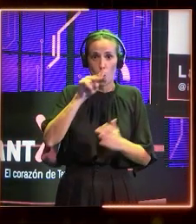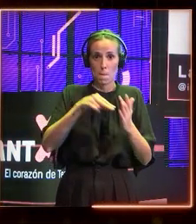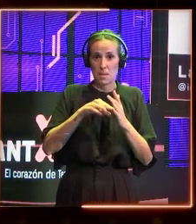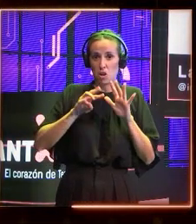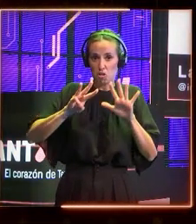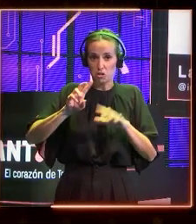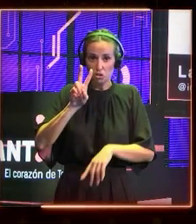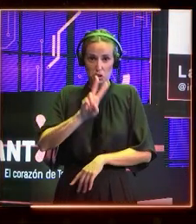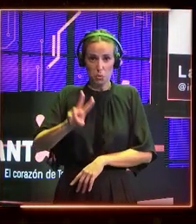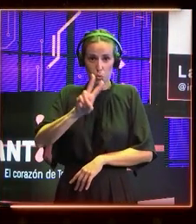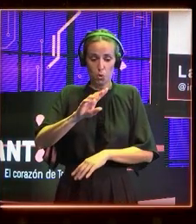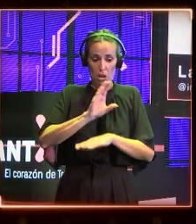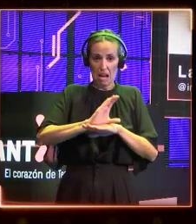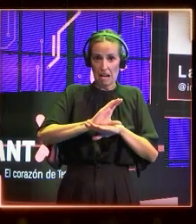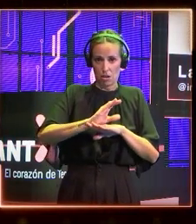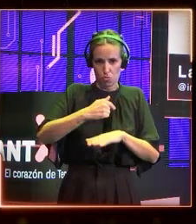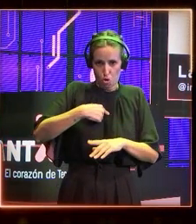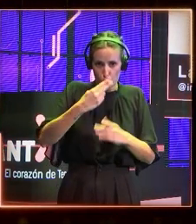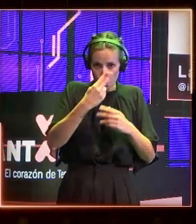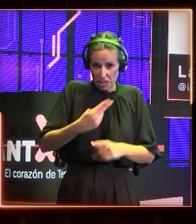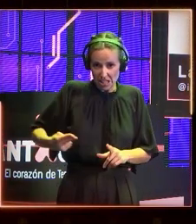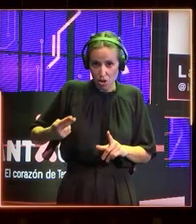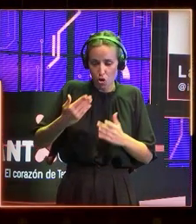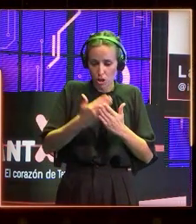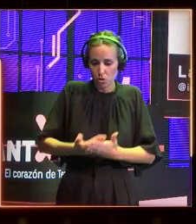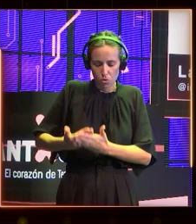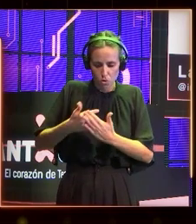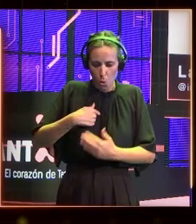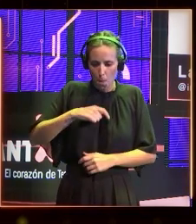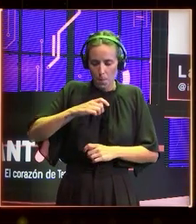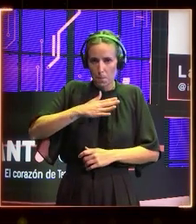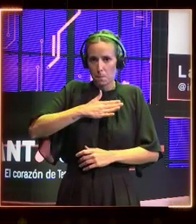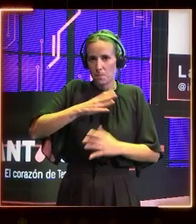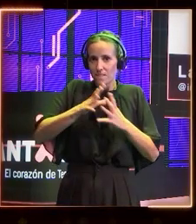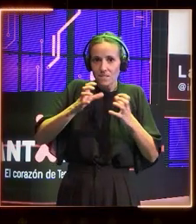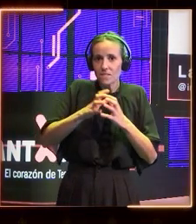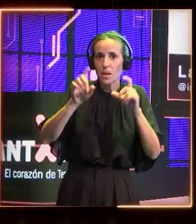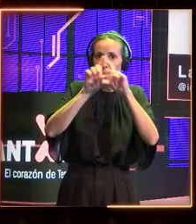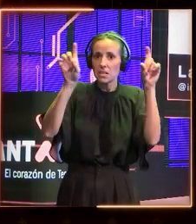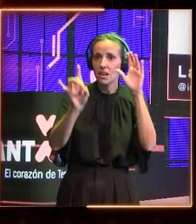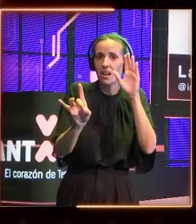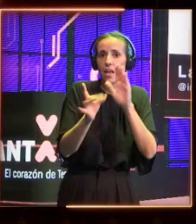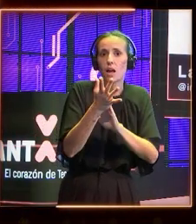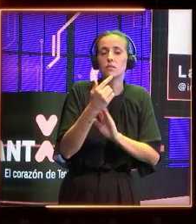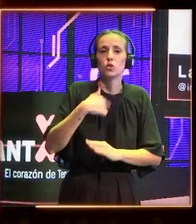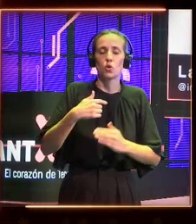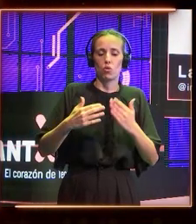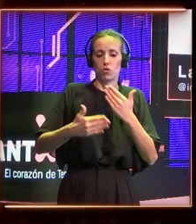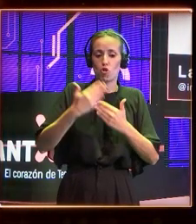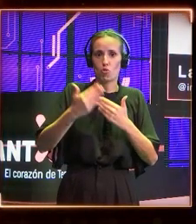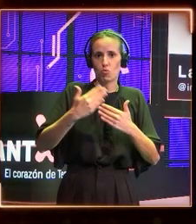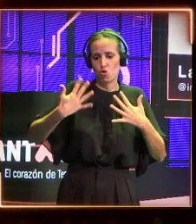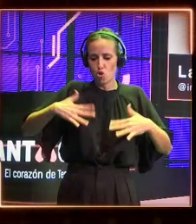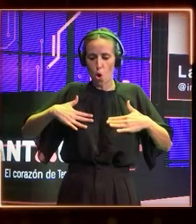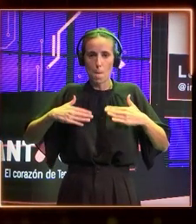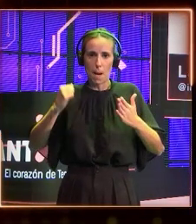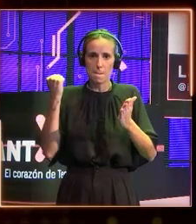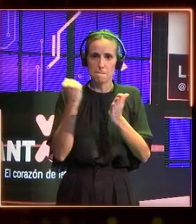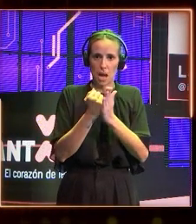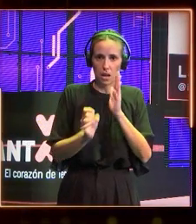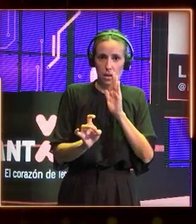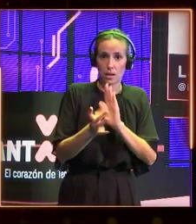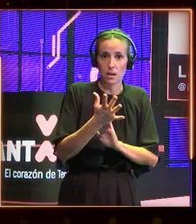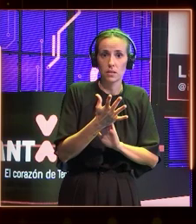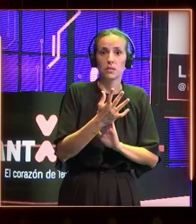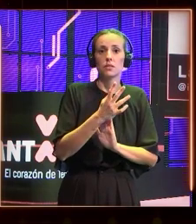estudié diseño y en segundo de carrera era una persona muy emprendedora y creé una marca de ropa 2s años más tarde eh conocí a mi